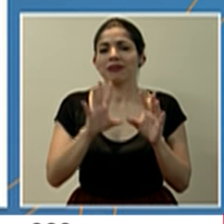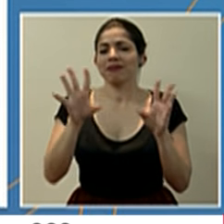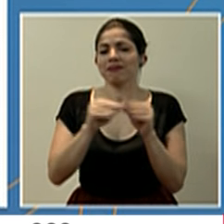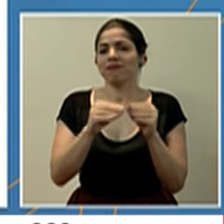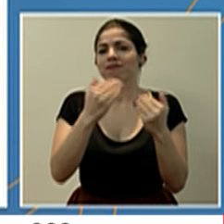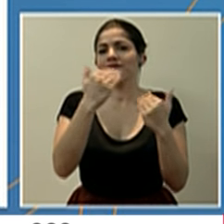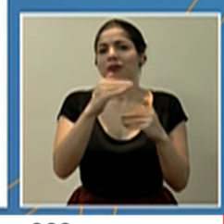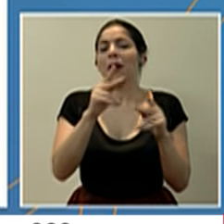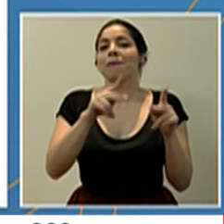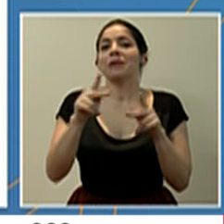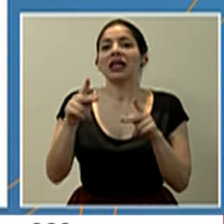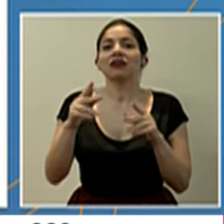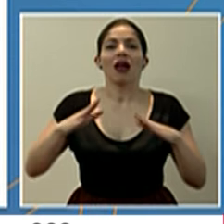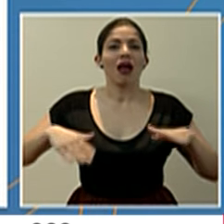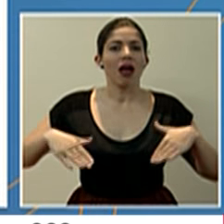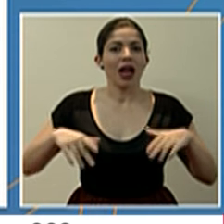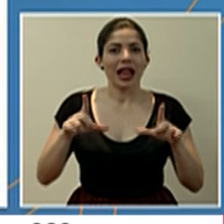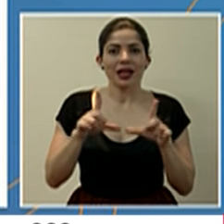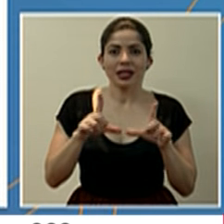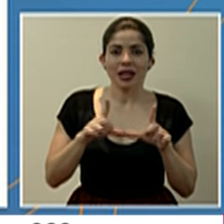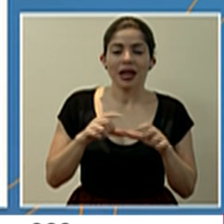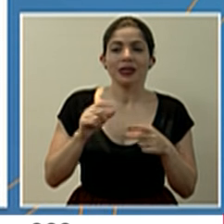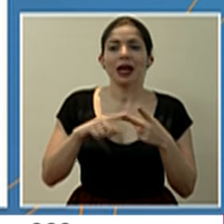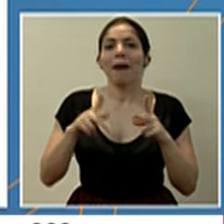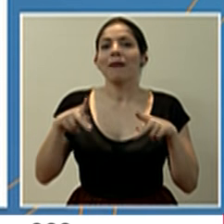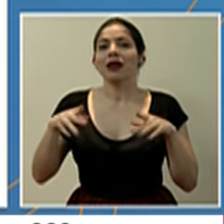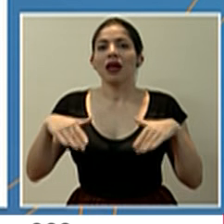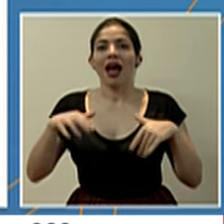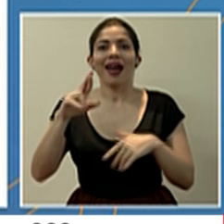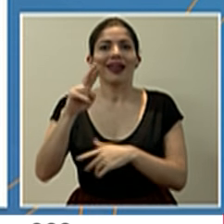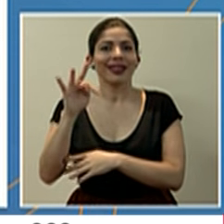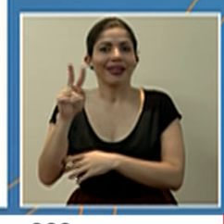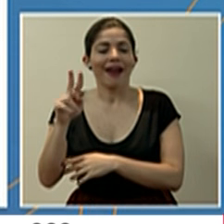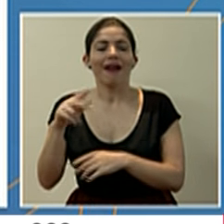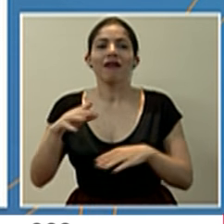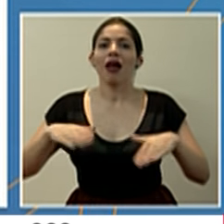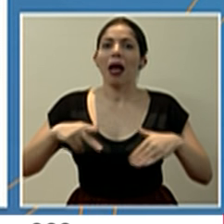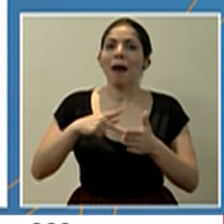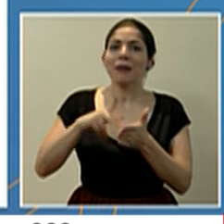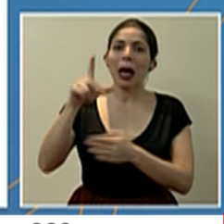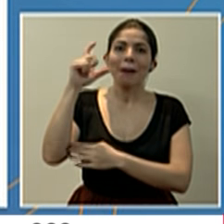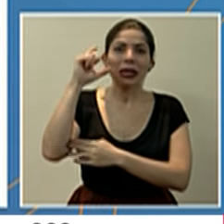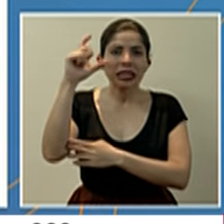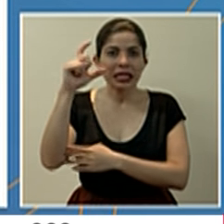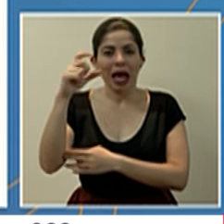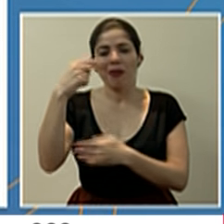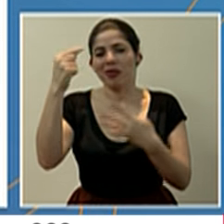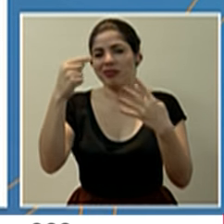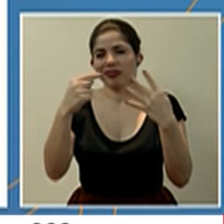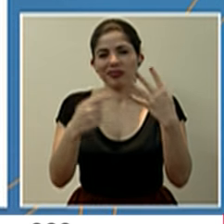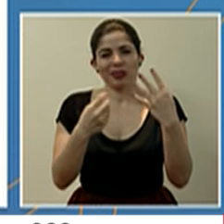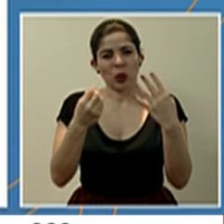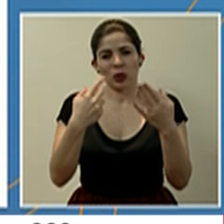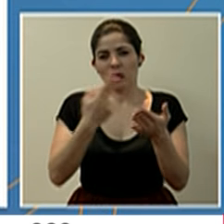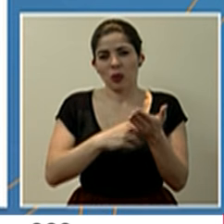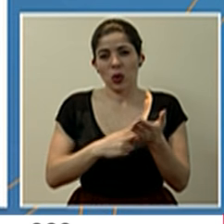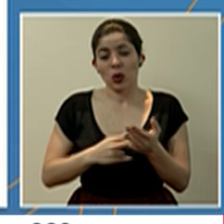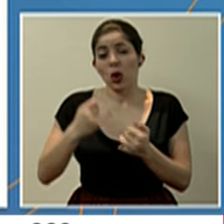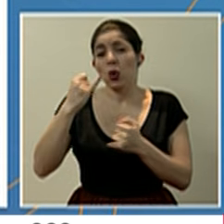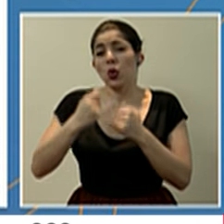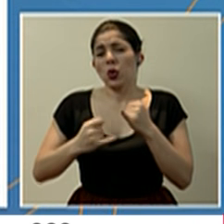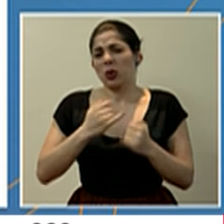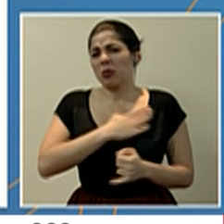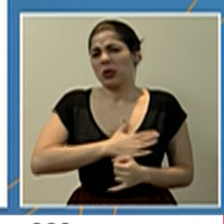restricción, pues personas sin licencia, personas sin RITEVE, sin pago de marchamo, etcétera. Esa es la gran cantidad. Y lamentablemente, el último dato